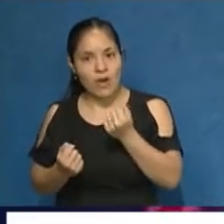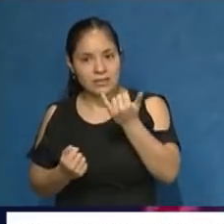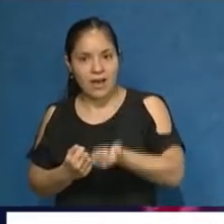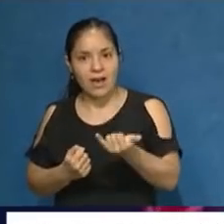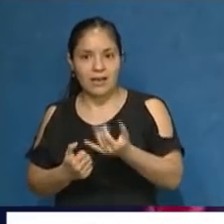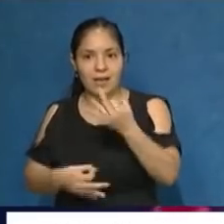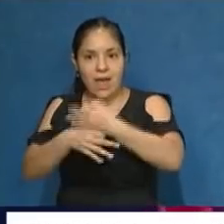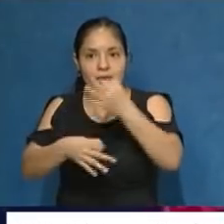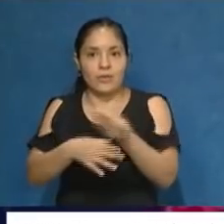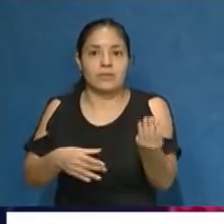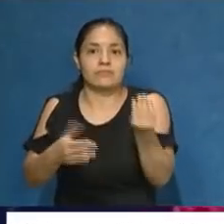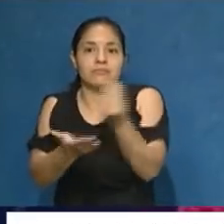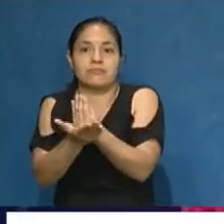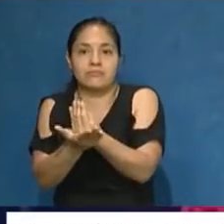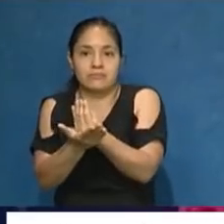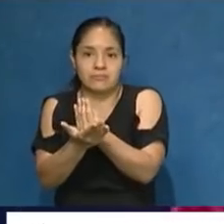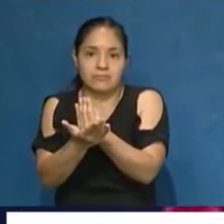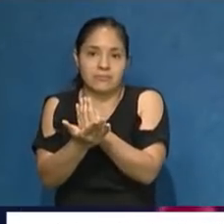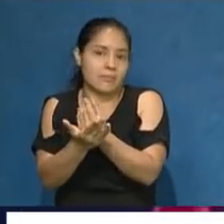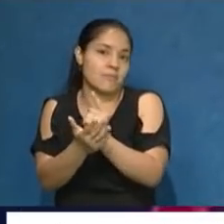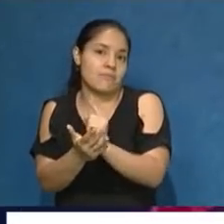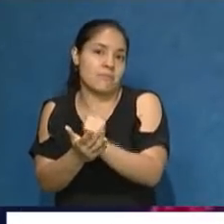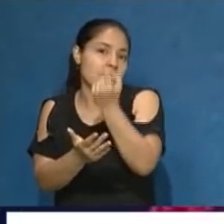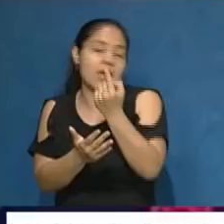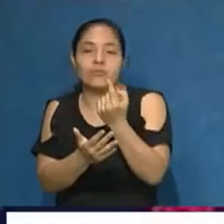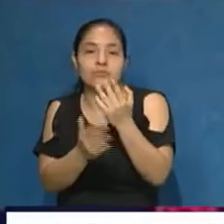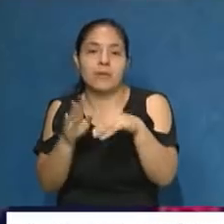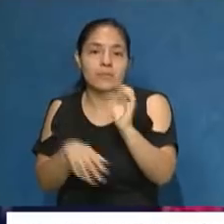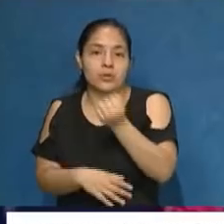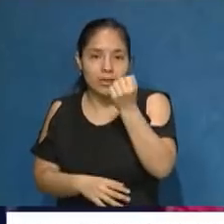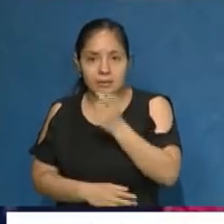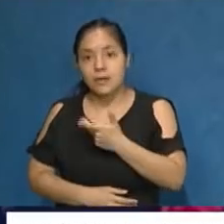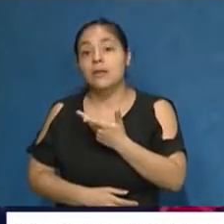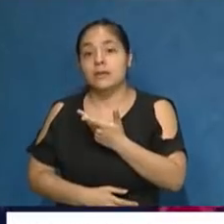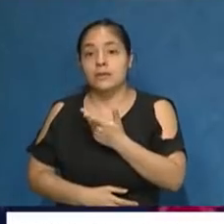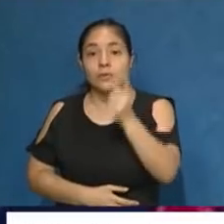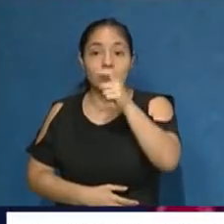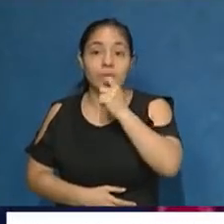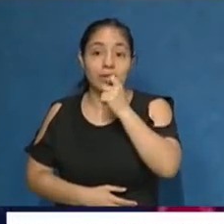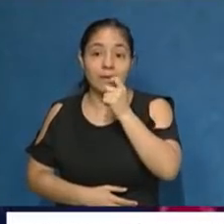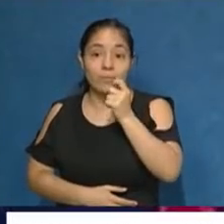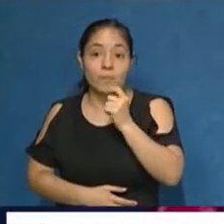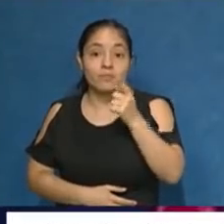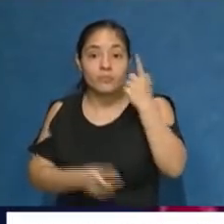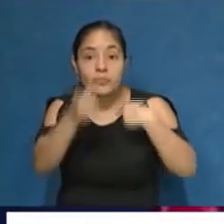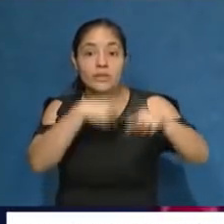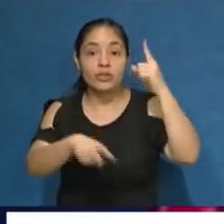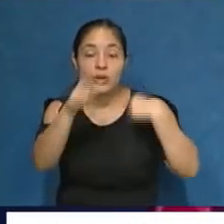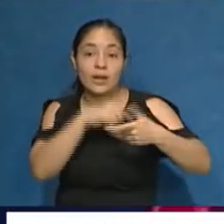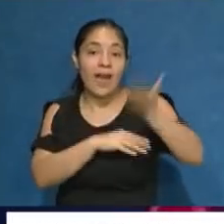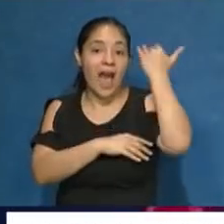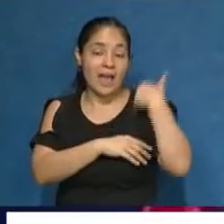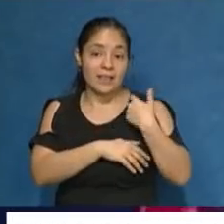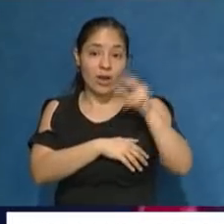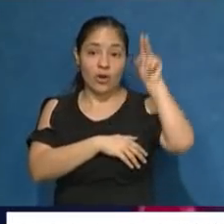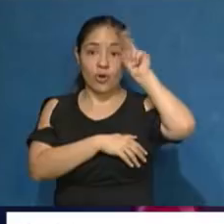la educación con nombre y apellido en primer plano. Es decir, ustedes traten de buscar en sus archivos a ver si encuentran un gobernador que